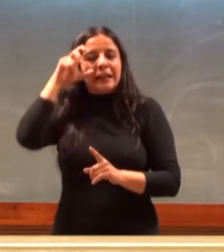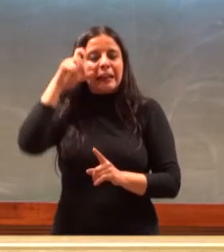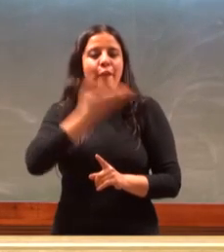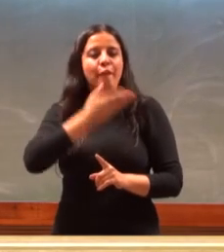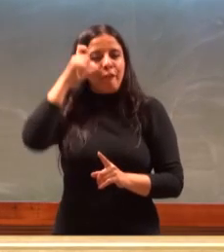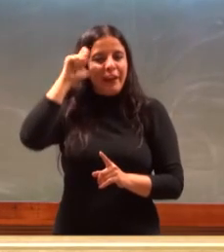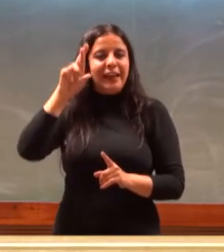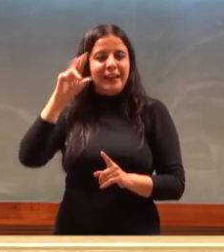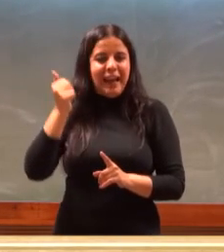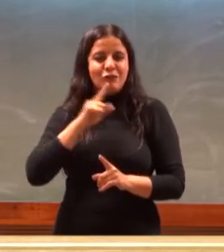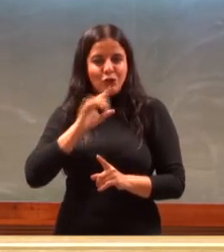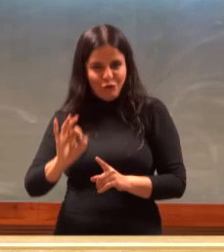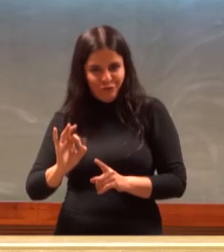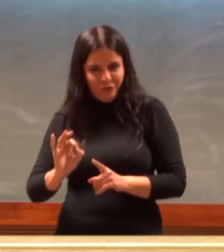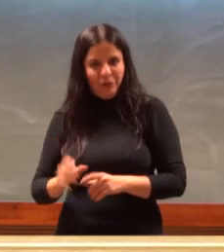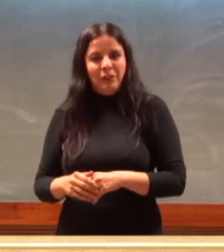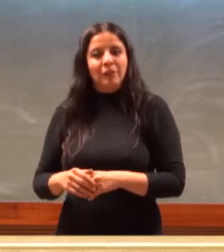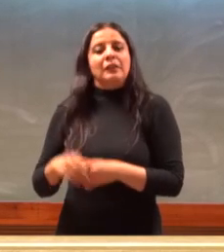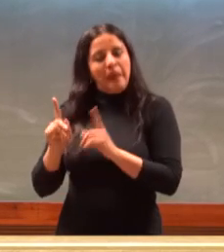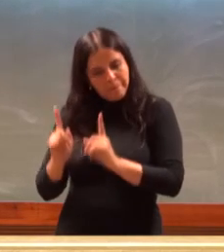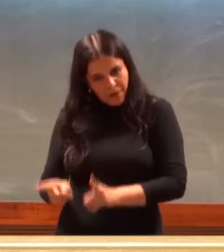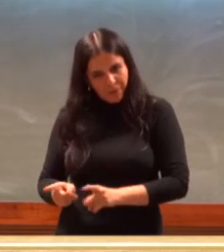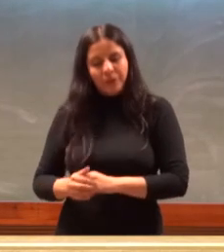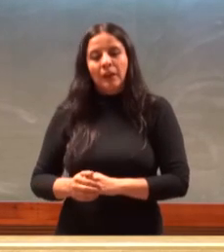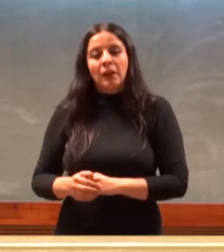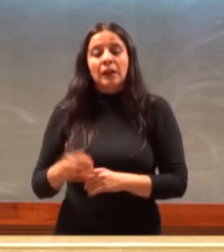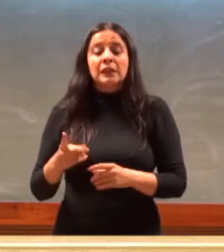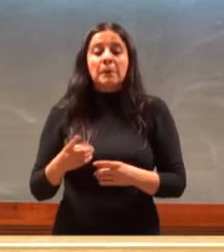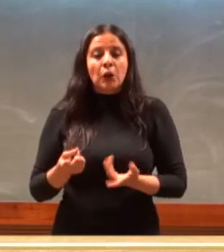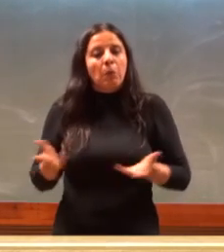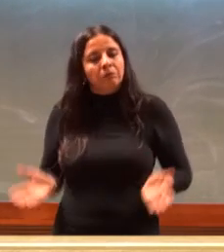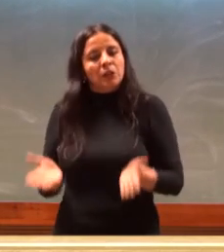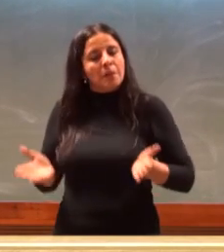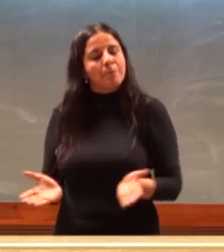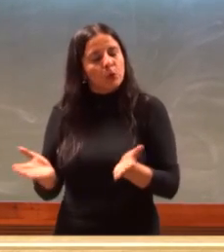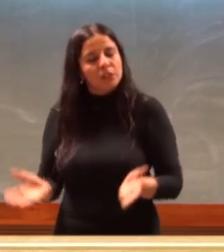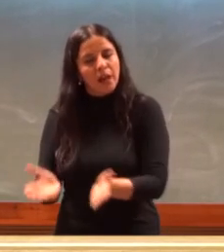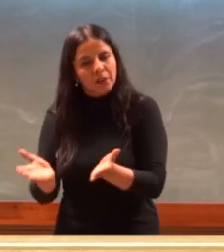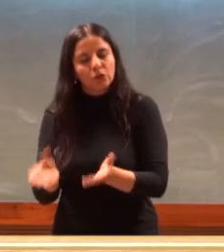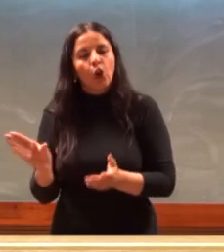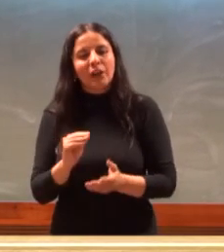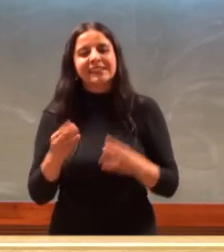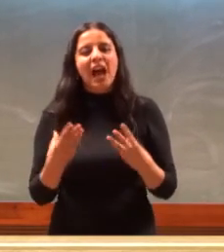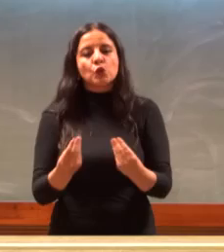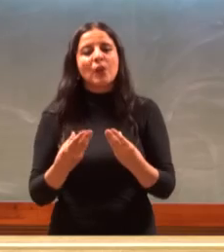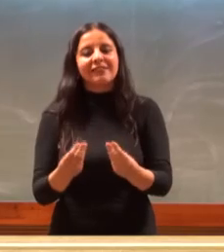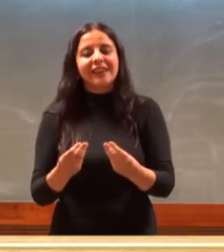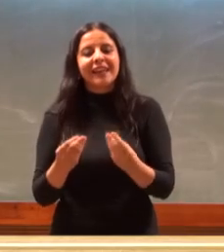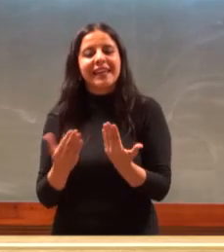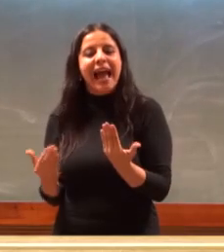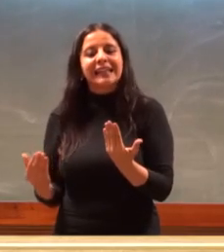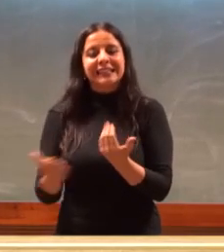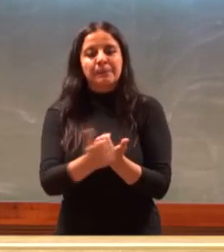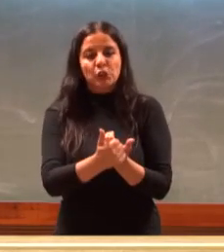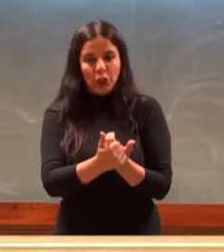temáticas específicas impulsar ayudantías y adscripciones vinculadas a área de publicaciones y acá también me parece muy importante